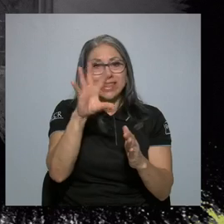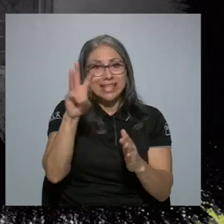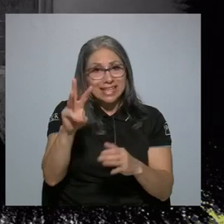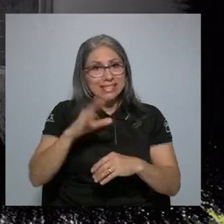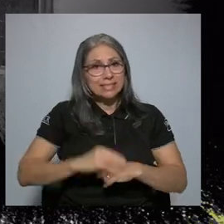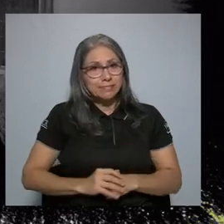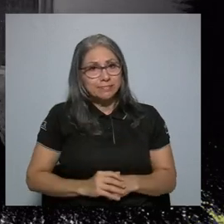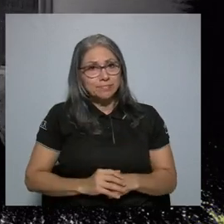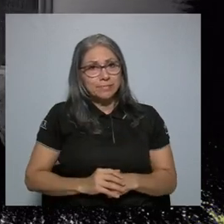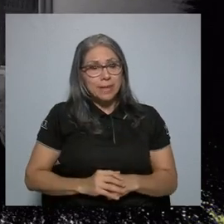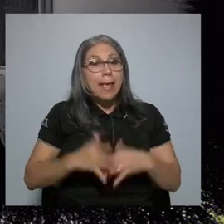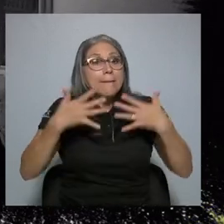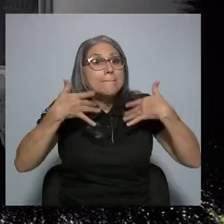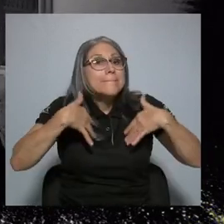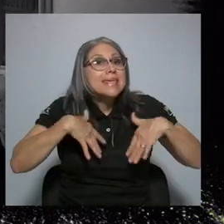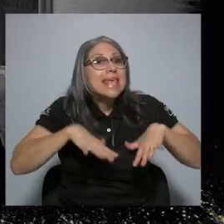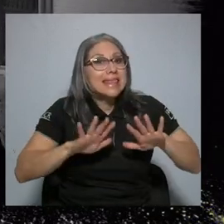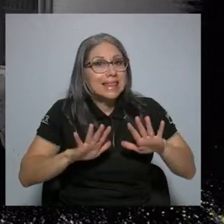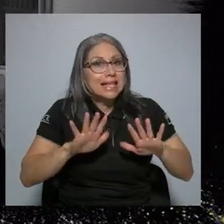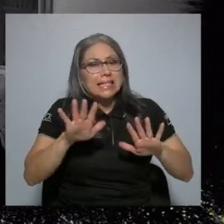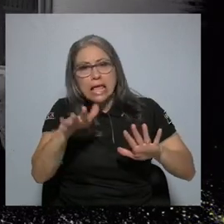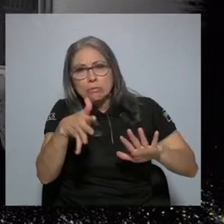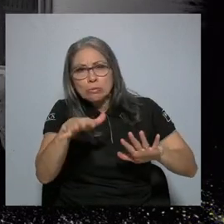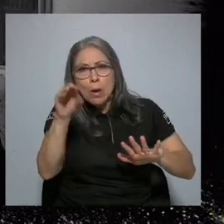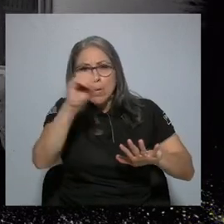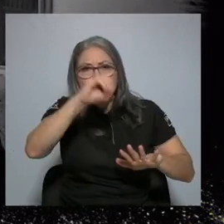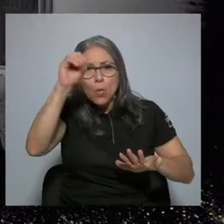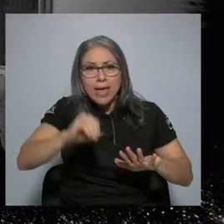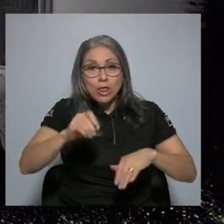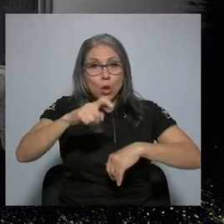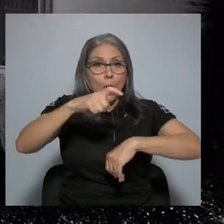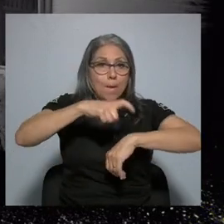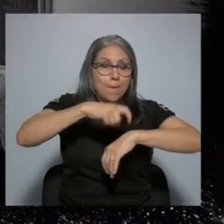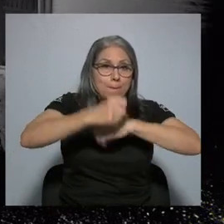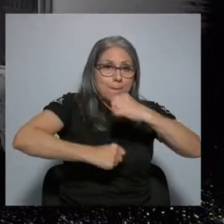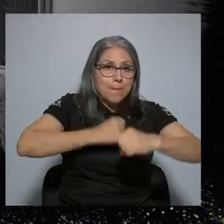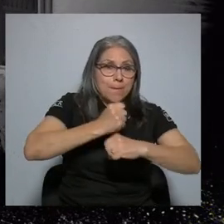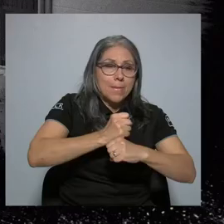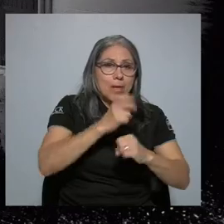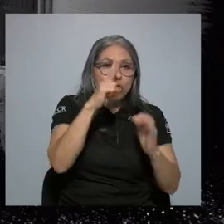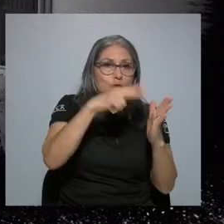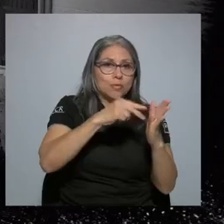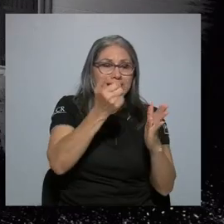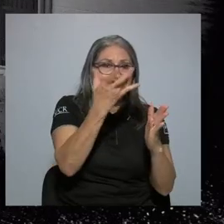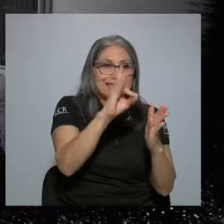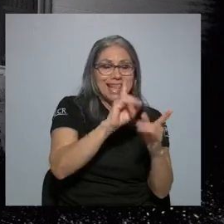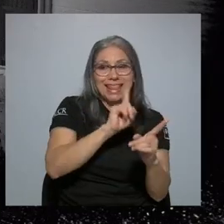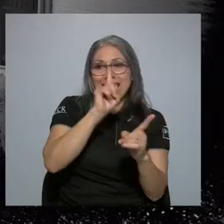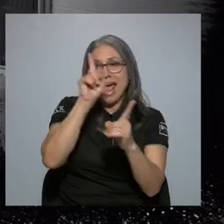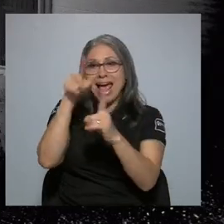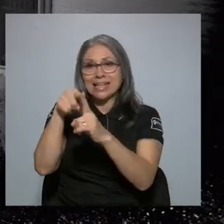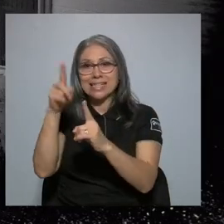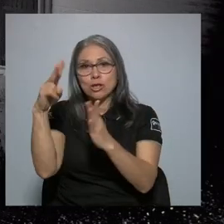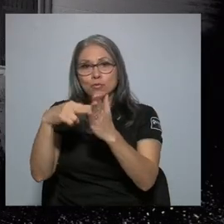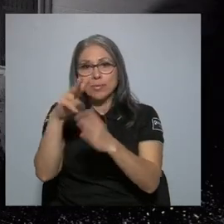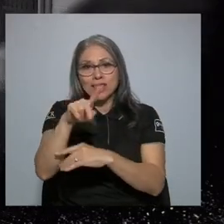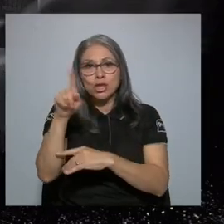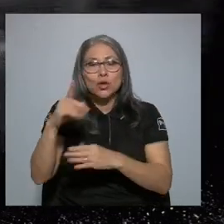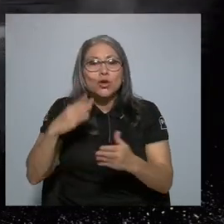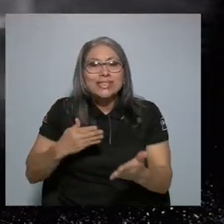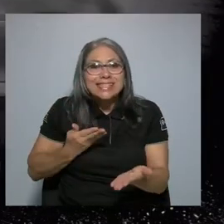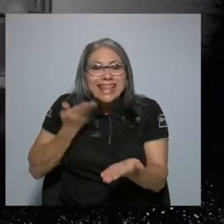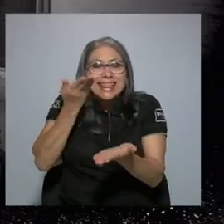8,296? Mientras que, en promedio, en el periodo 2017 al 2021, se entregaron